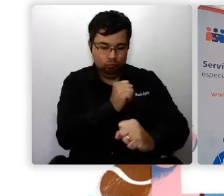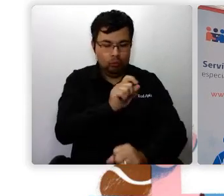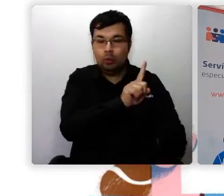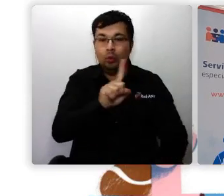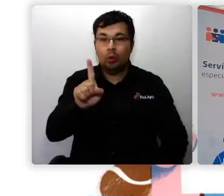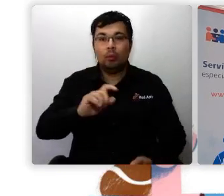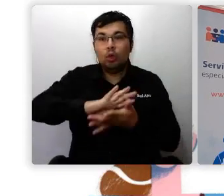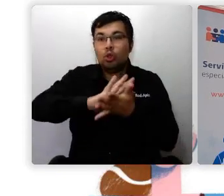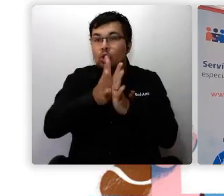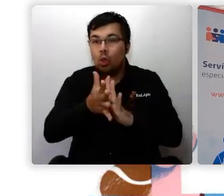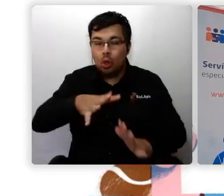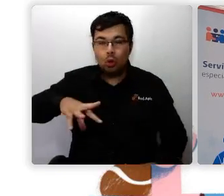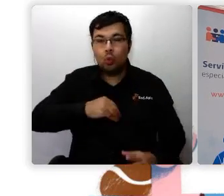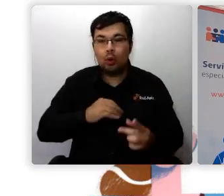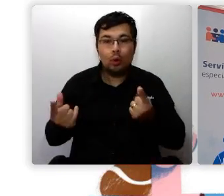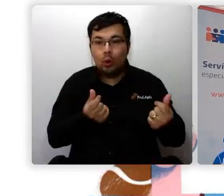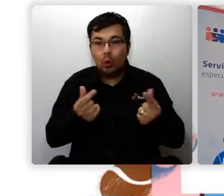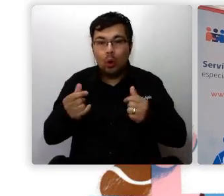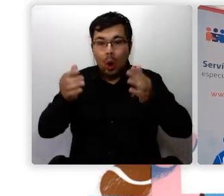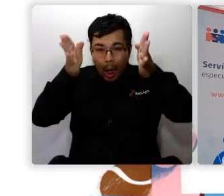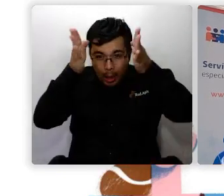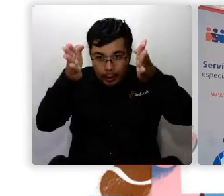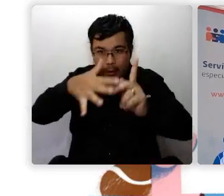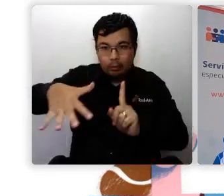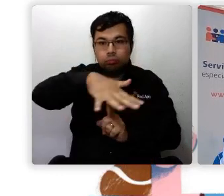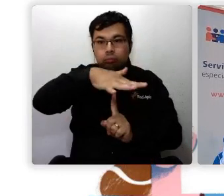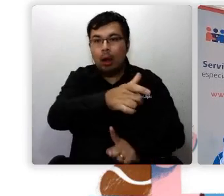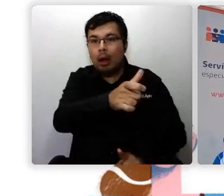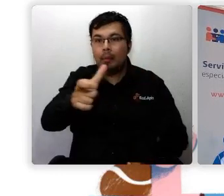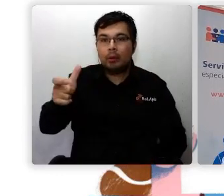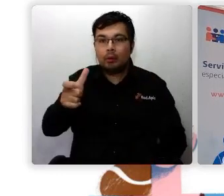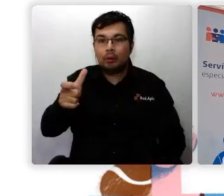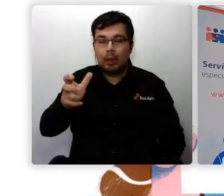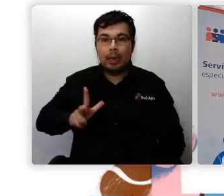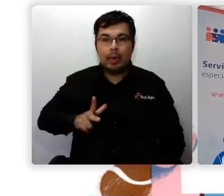casos, a atender a la gente, a nuestros clientes.